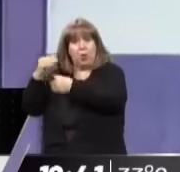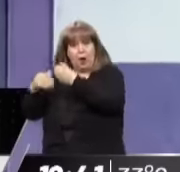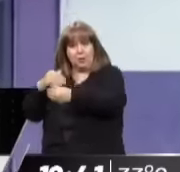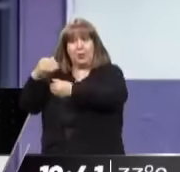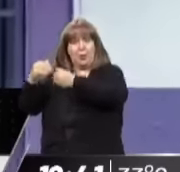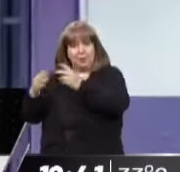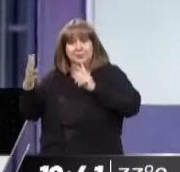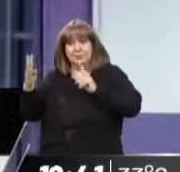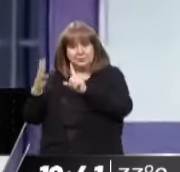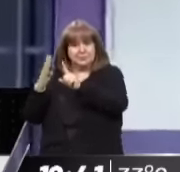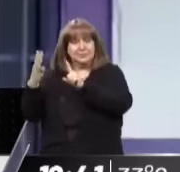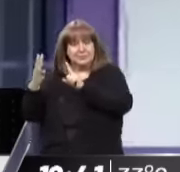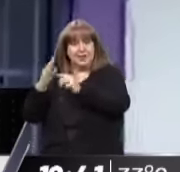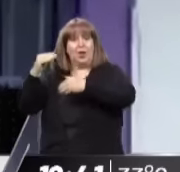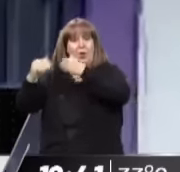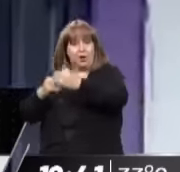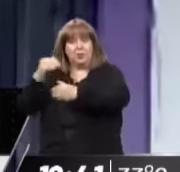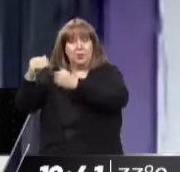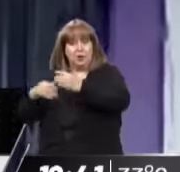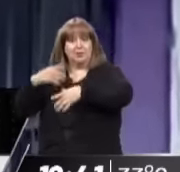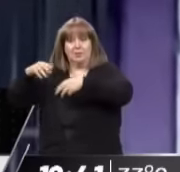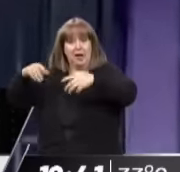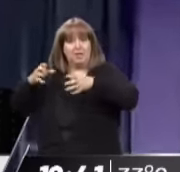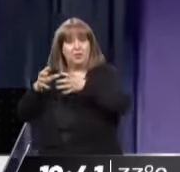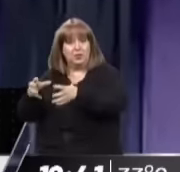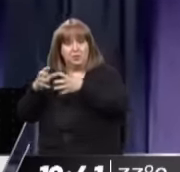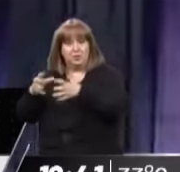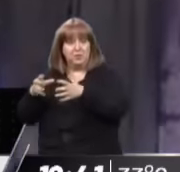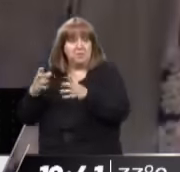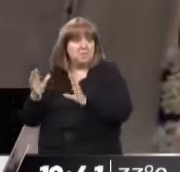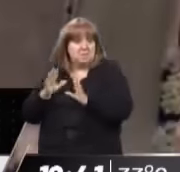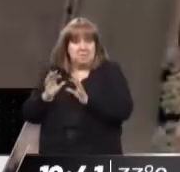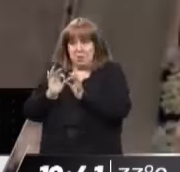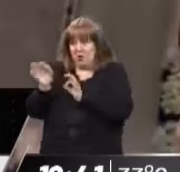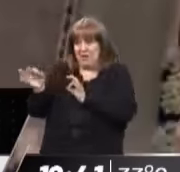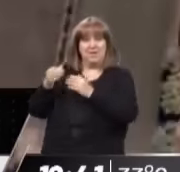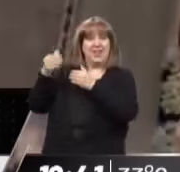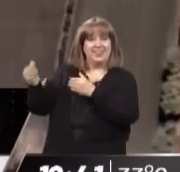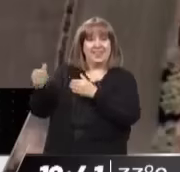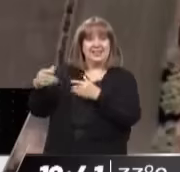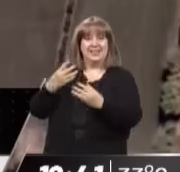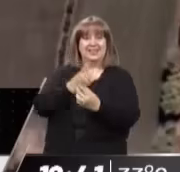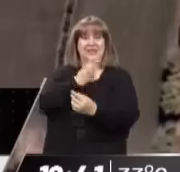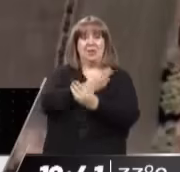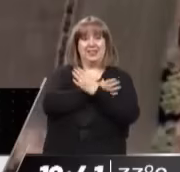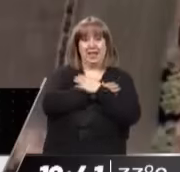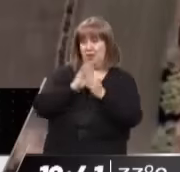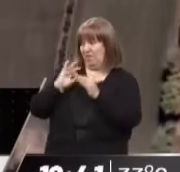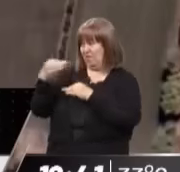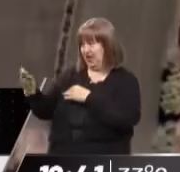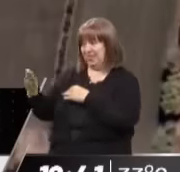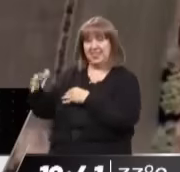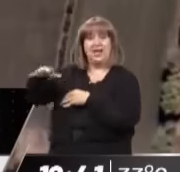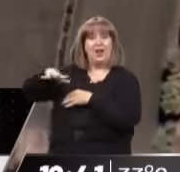con estos chicos que juegan acá en el cementerio, que justamente con los medios de flores. Me trata lo mismo. Cualquier novedad nos pega el grito desde allá y...